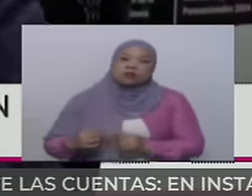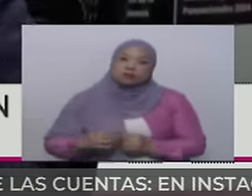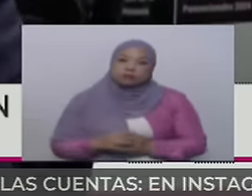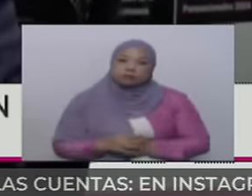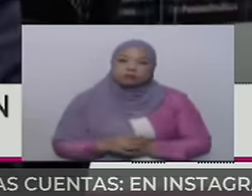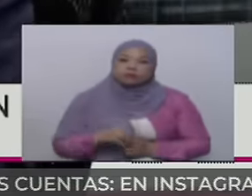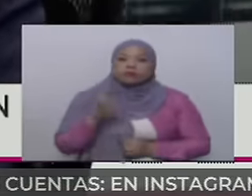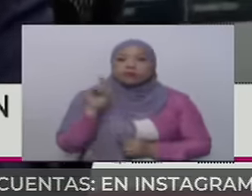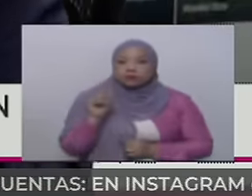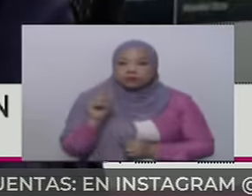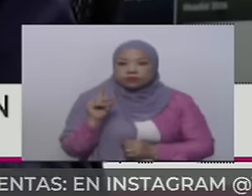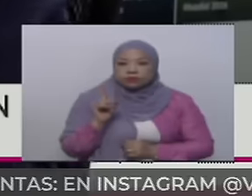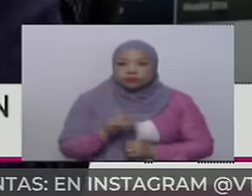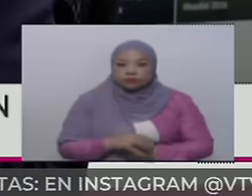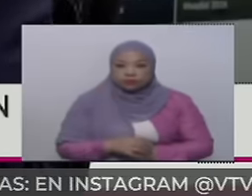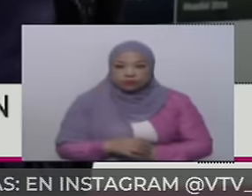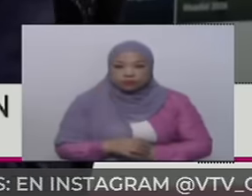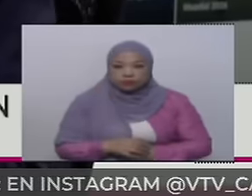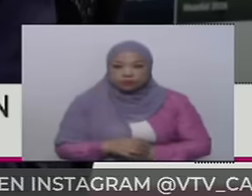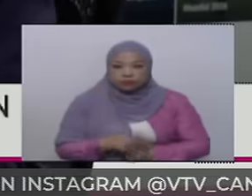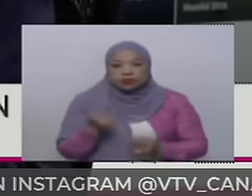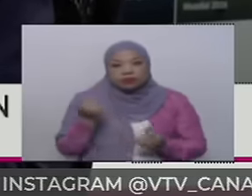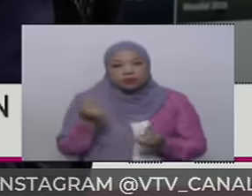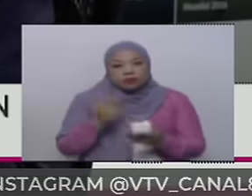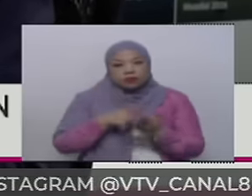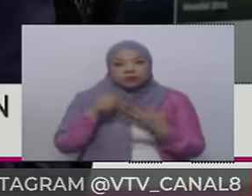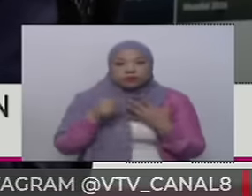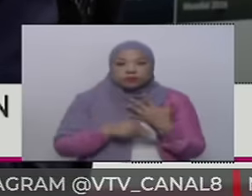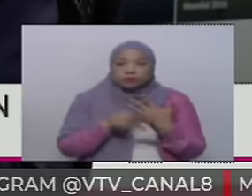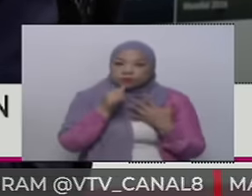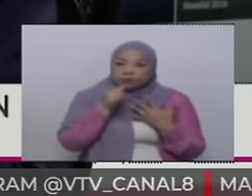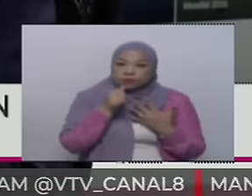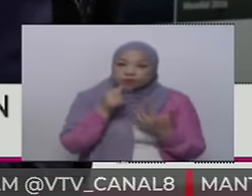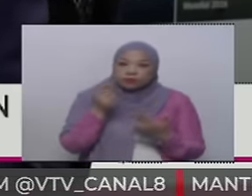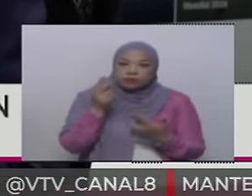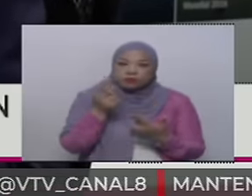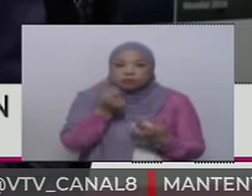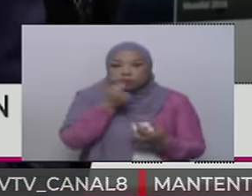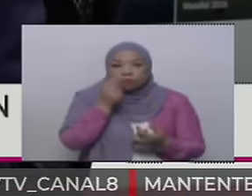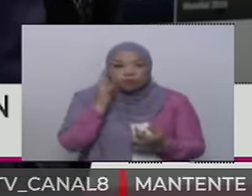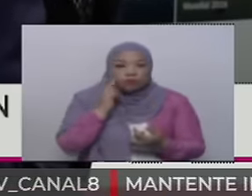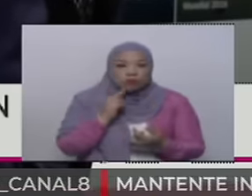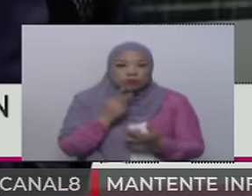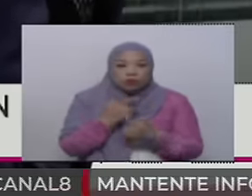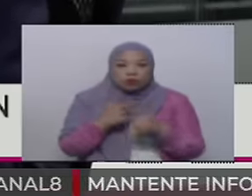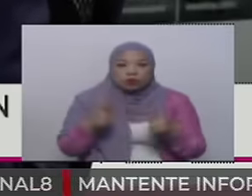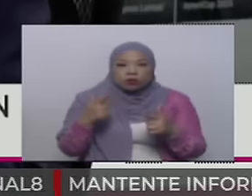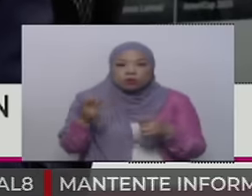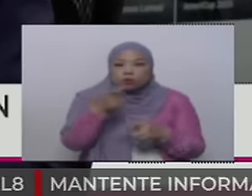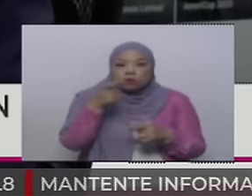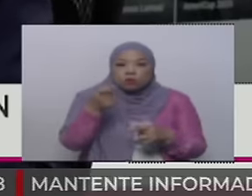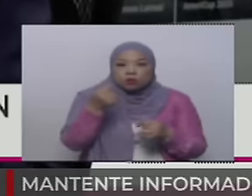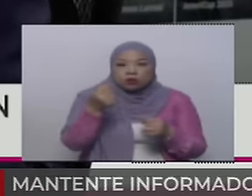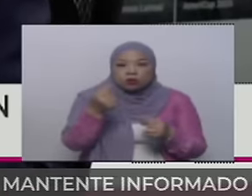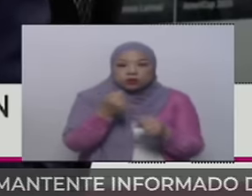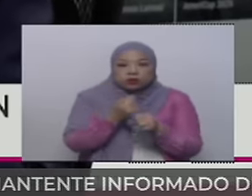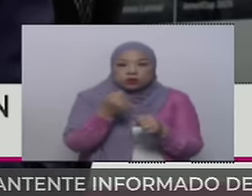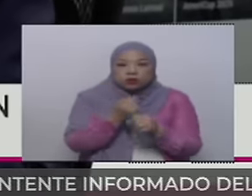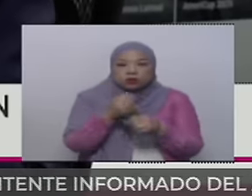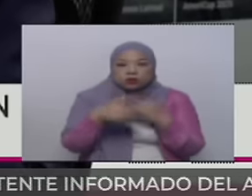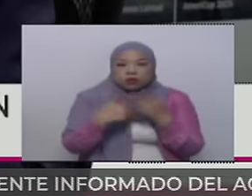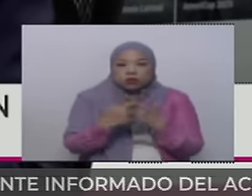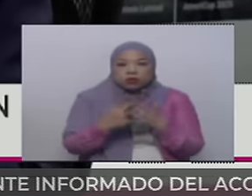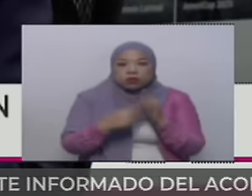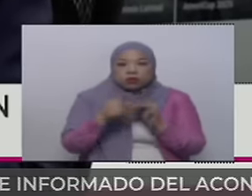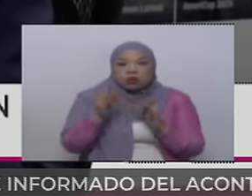en segundo lugar, porque la platica limpia, bolívares orgánicos que se recaudan, van directo a